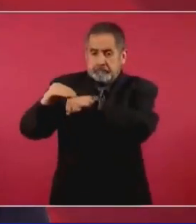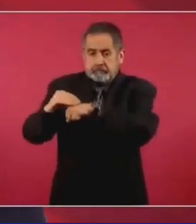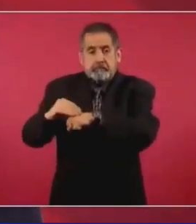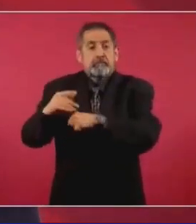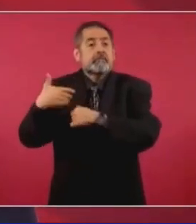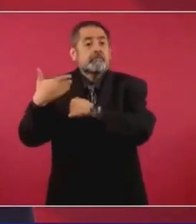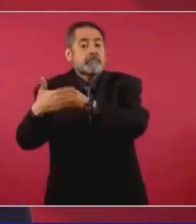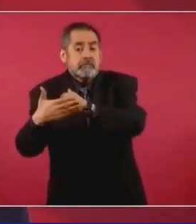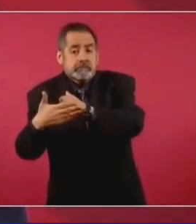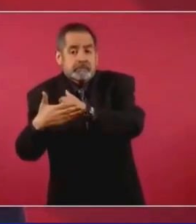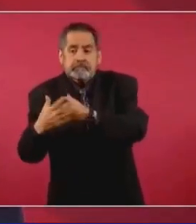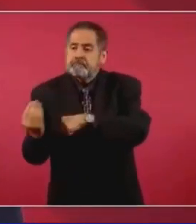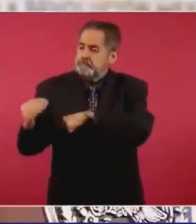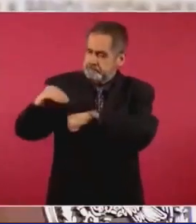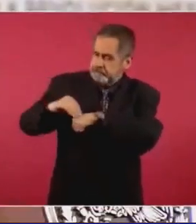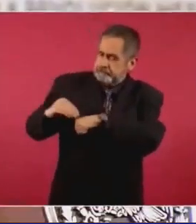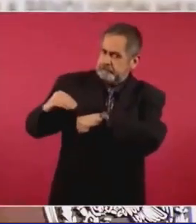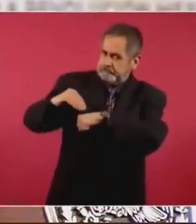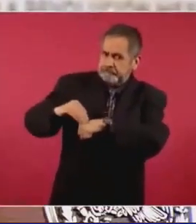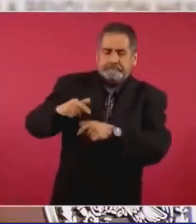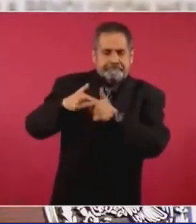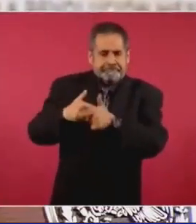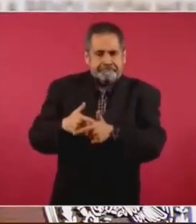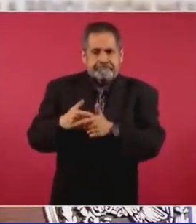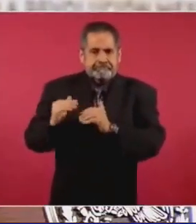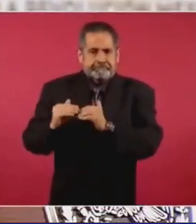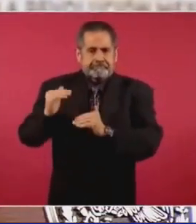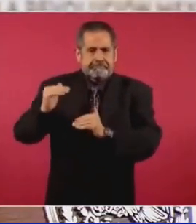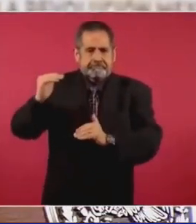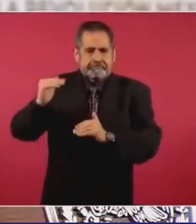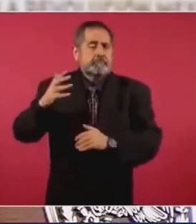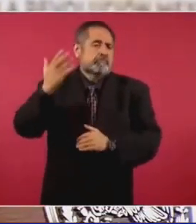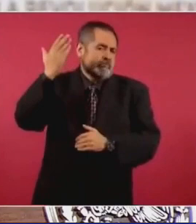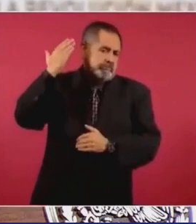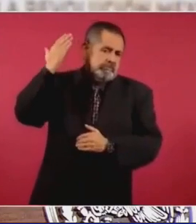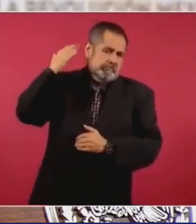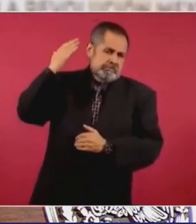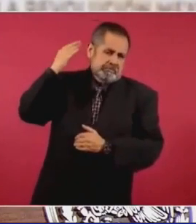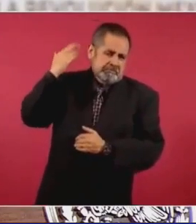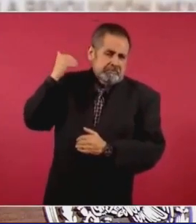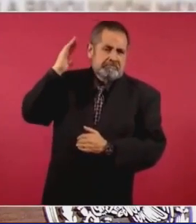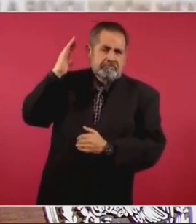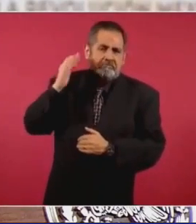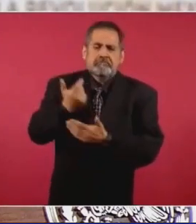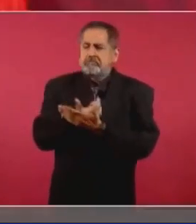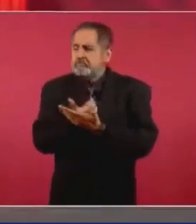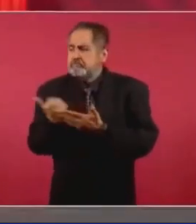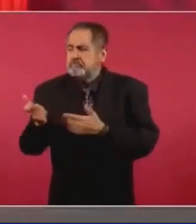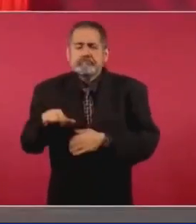porque el salario se quedó completamente rezagado